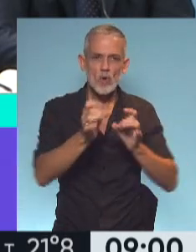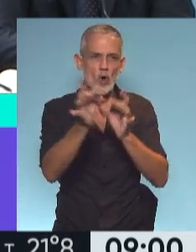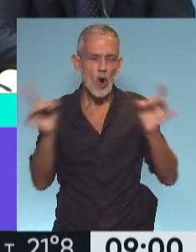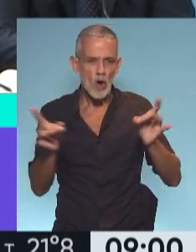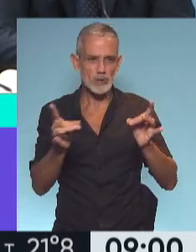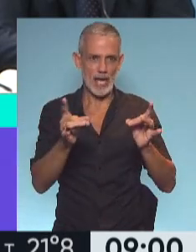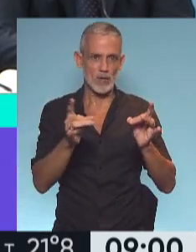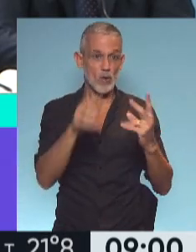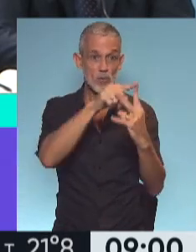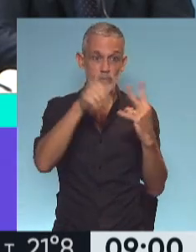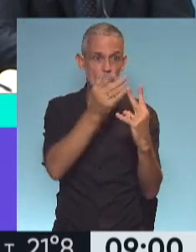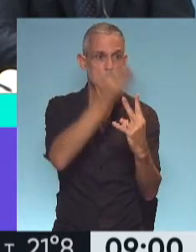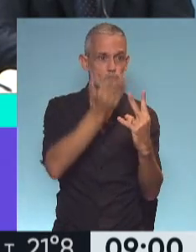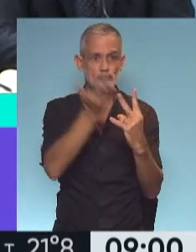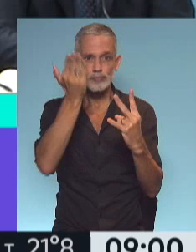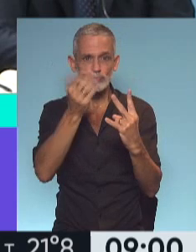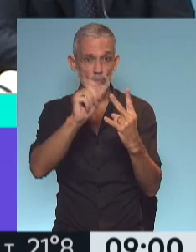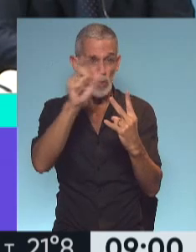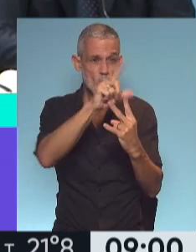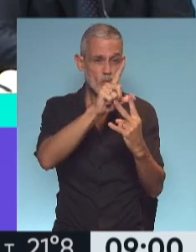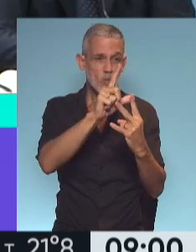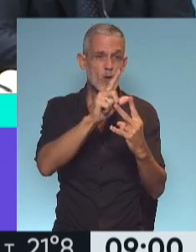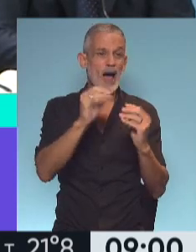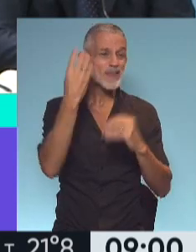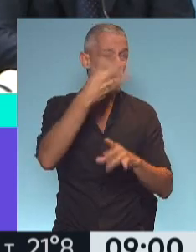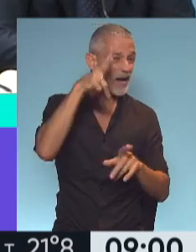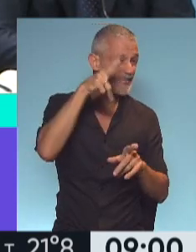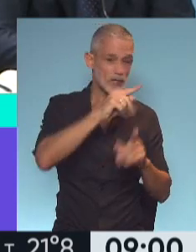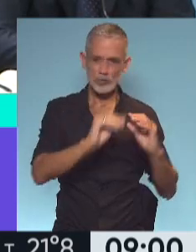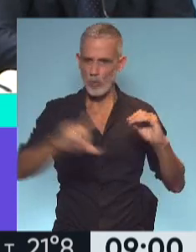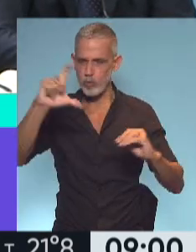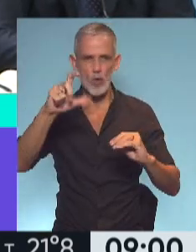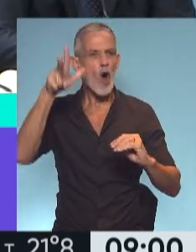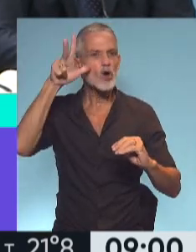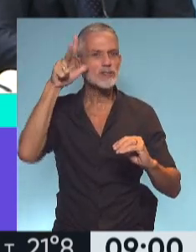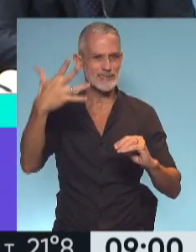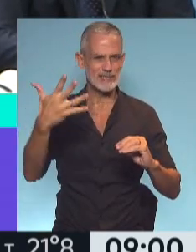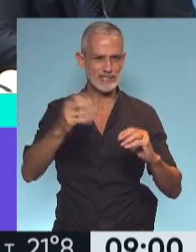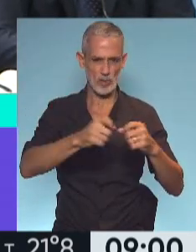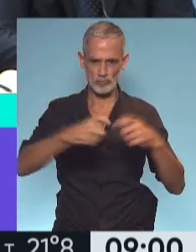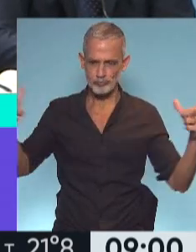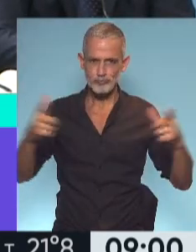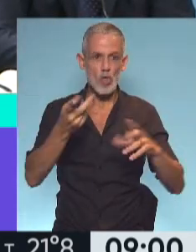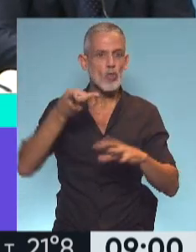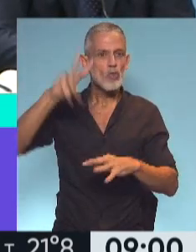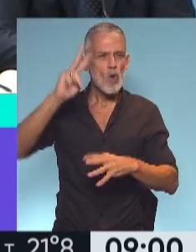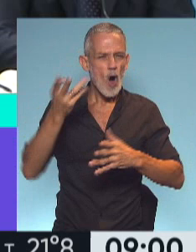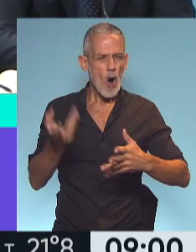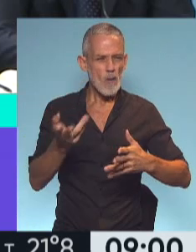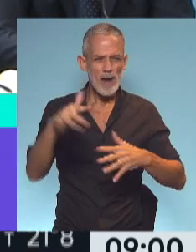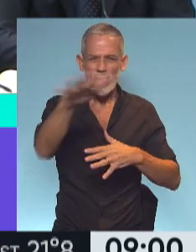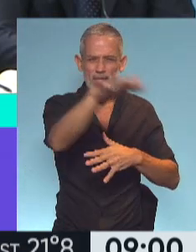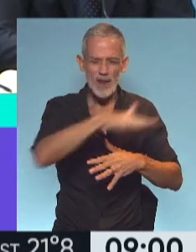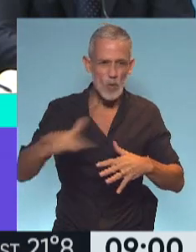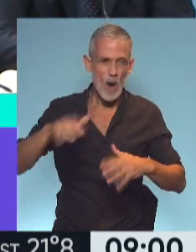con ambos indicadores elevados, pasó a 85, o sea, de 48 a 85, casi duplicamos el número de departamentos